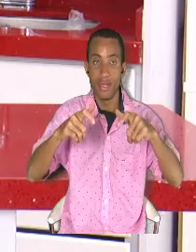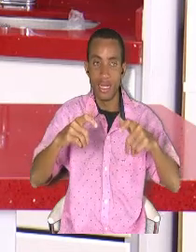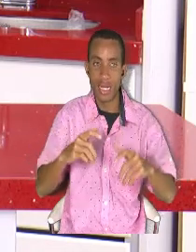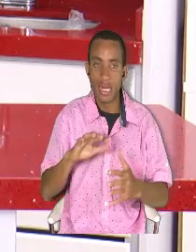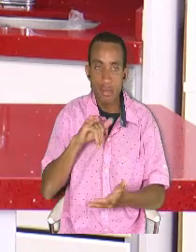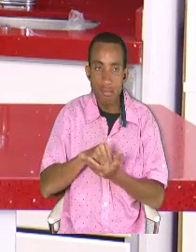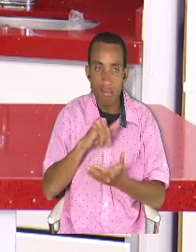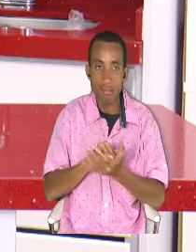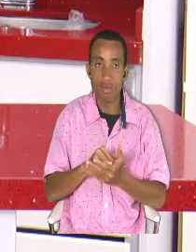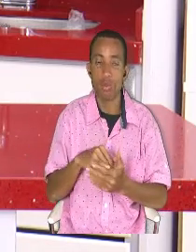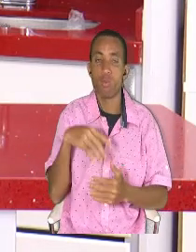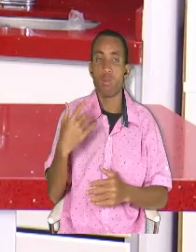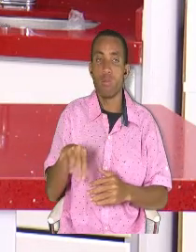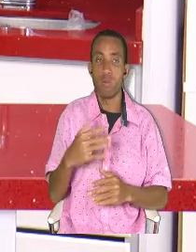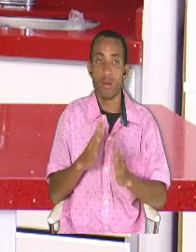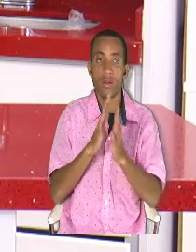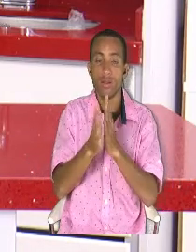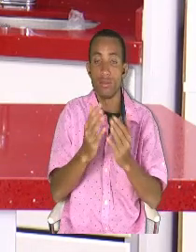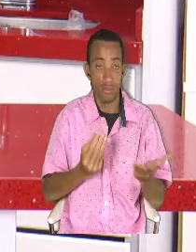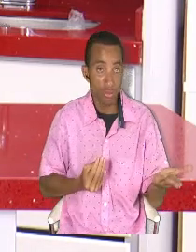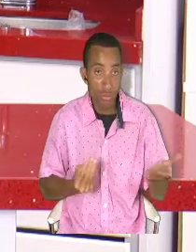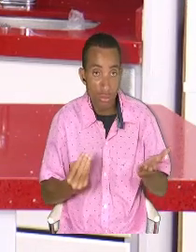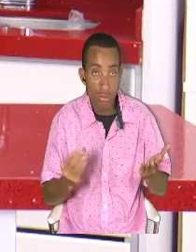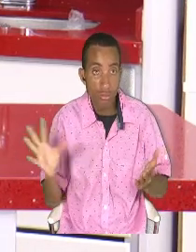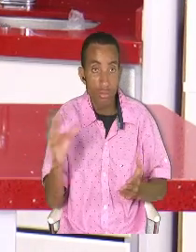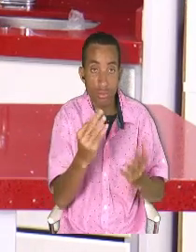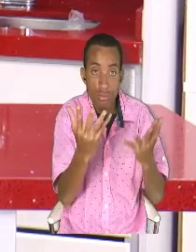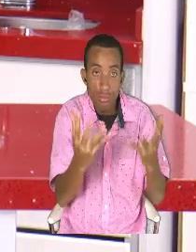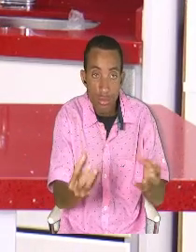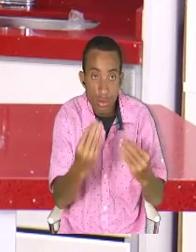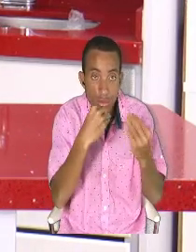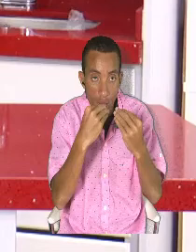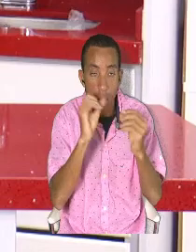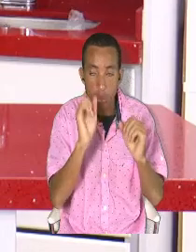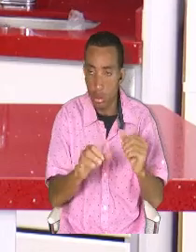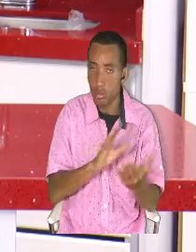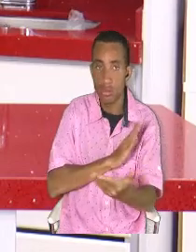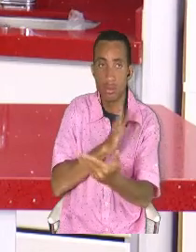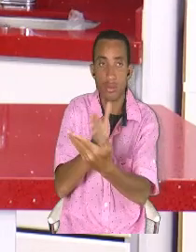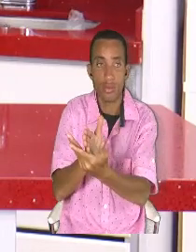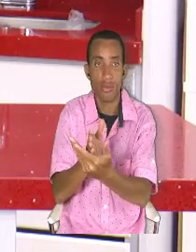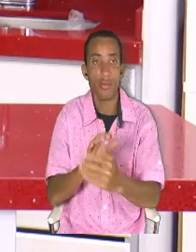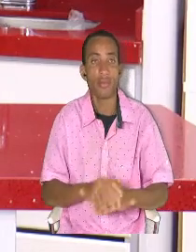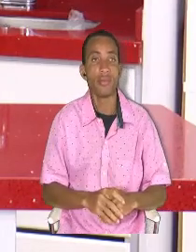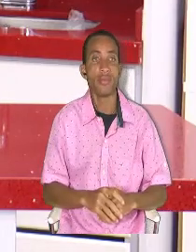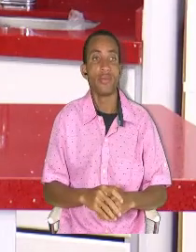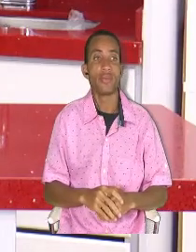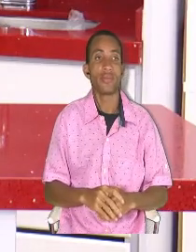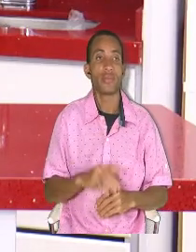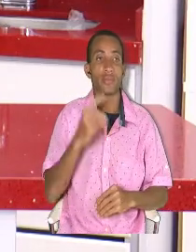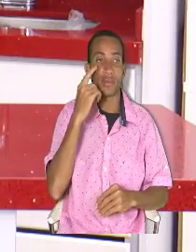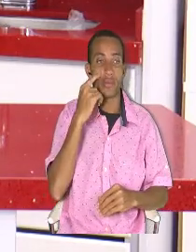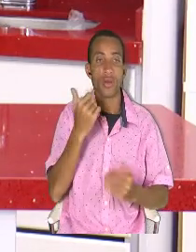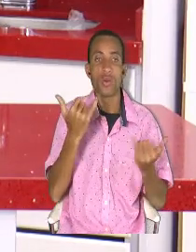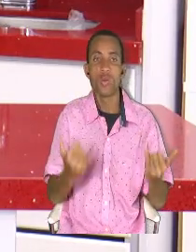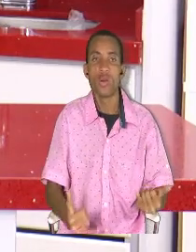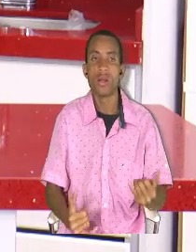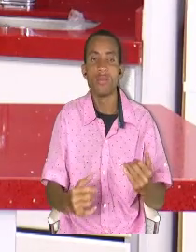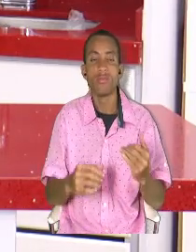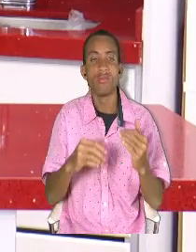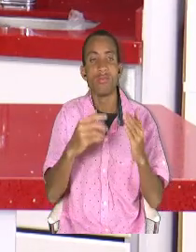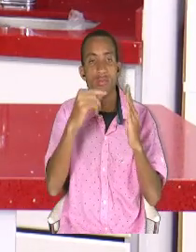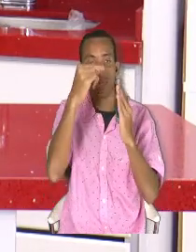mediterránea que está para el servicio de todos nuestros comensales barranqueños. Bueno, no siendo más, les voy a mostrar el recetario del día de hoy con